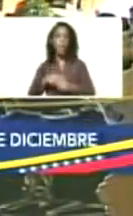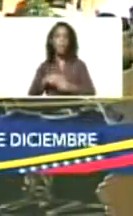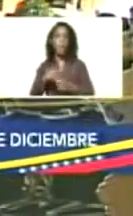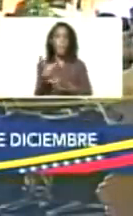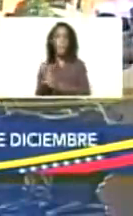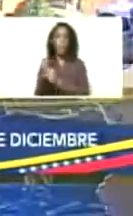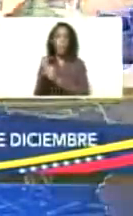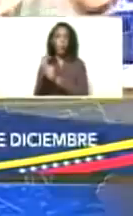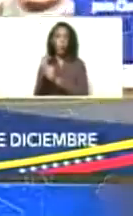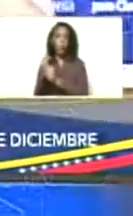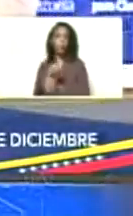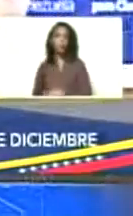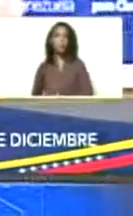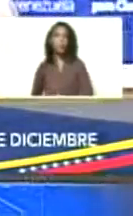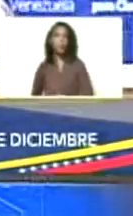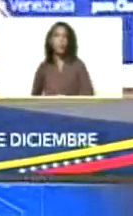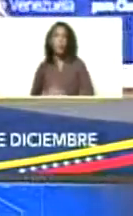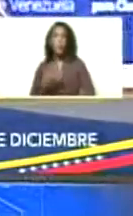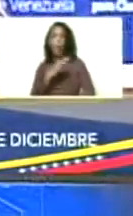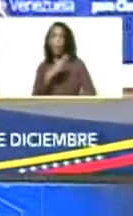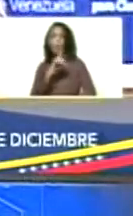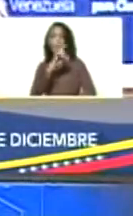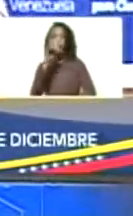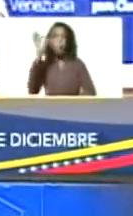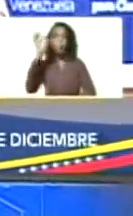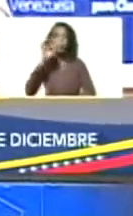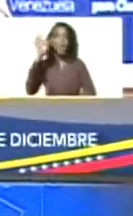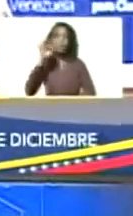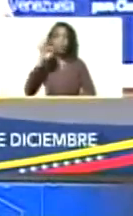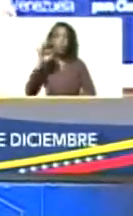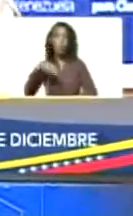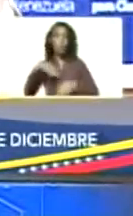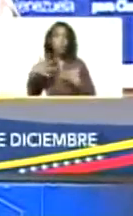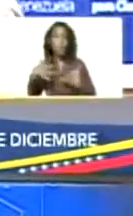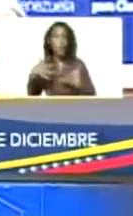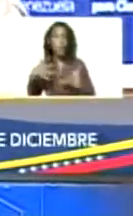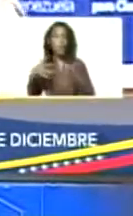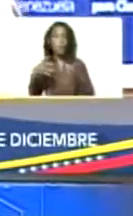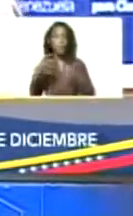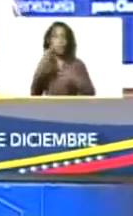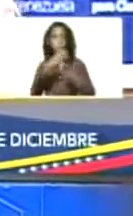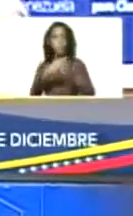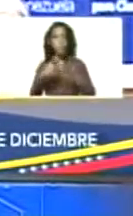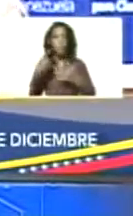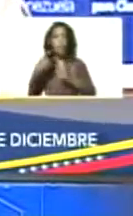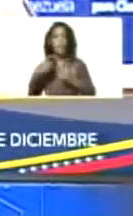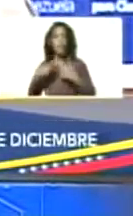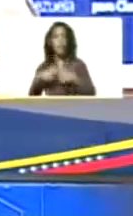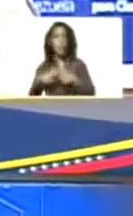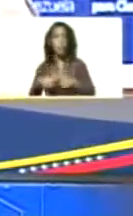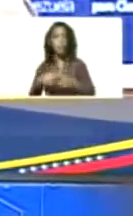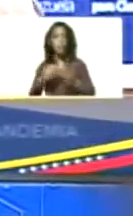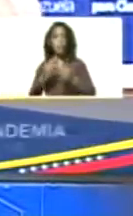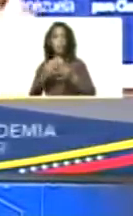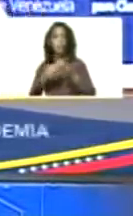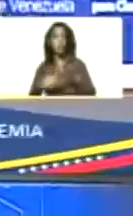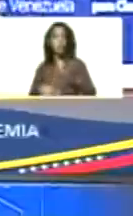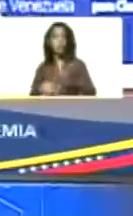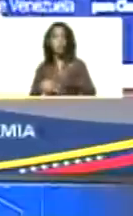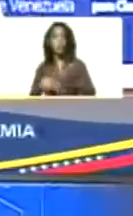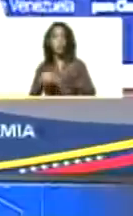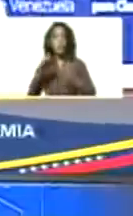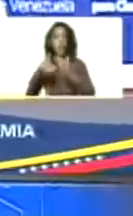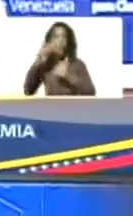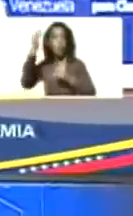dependiente casi un 100% de partes, repuestos, piezas del